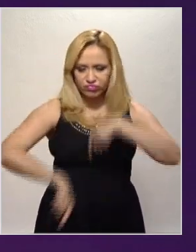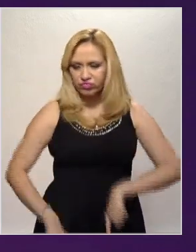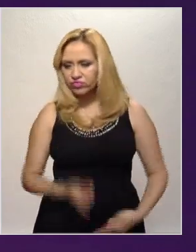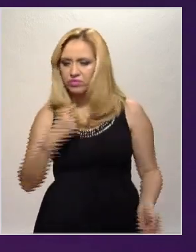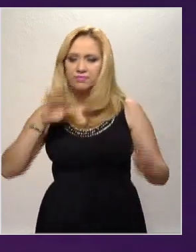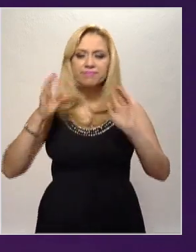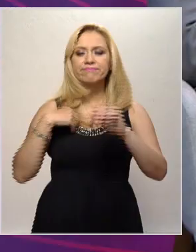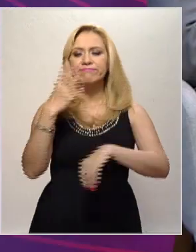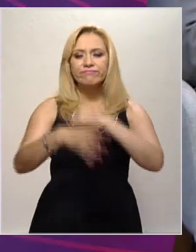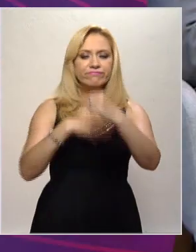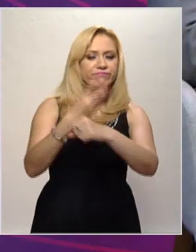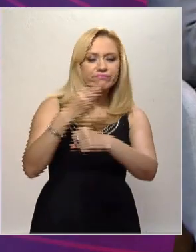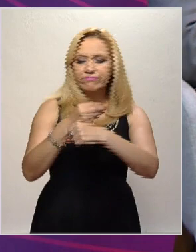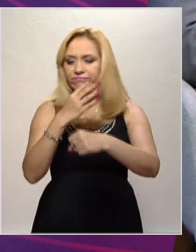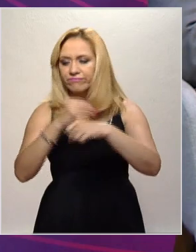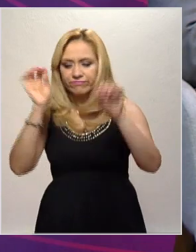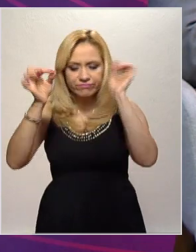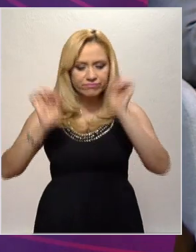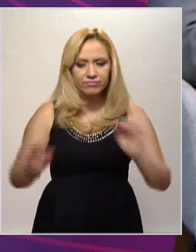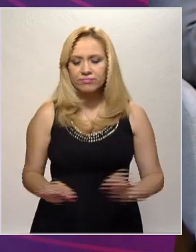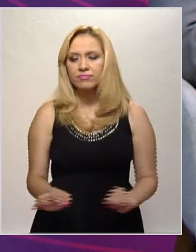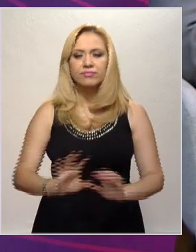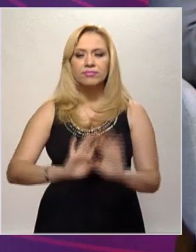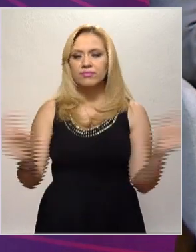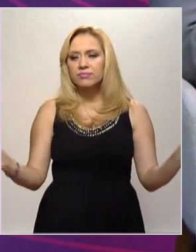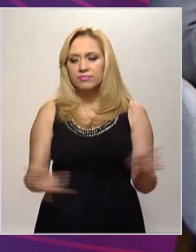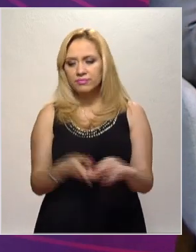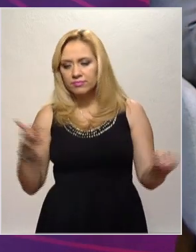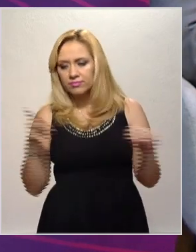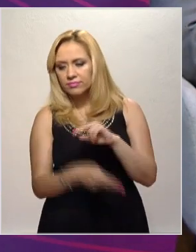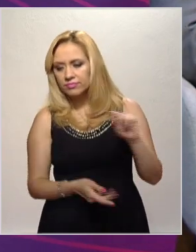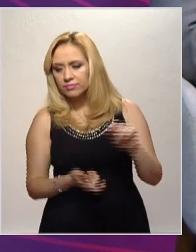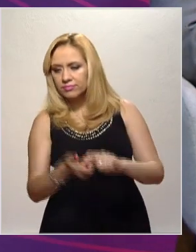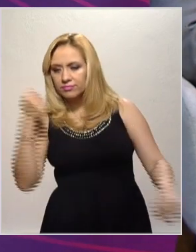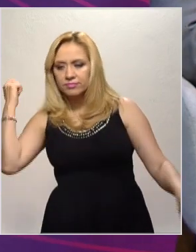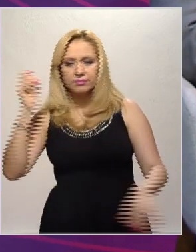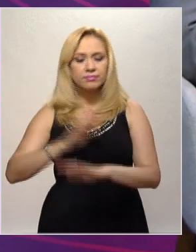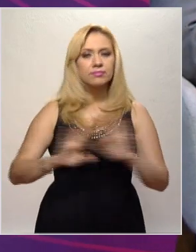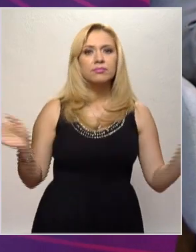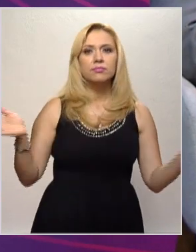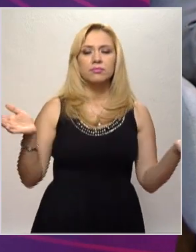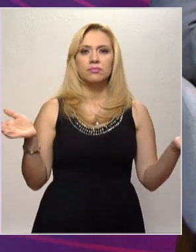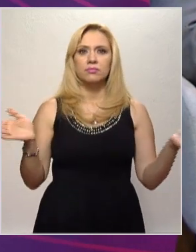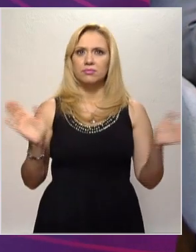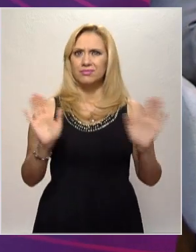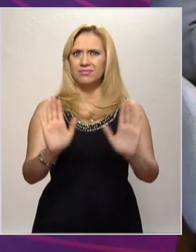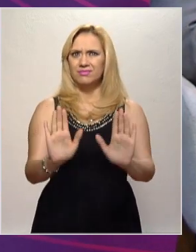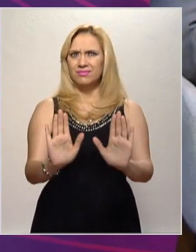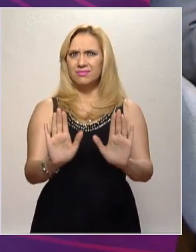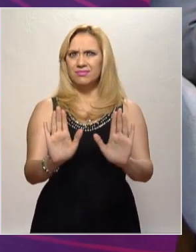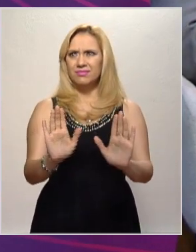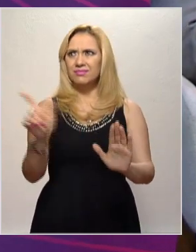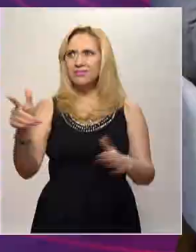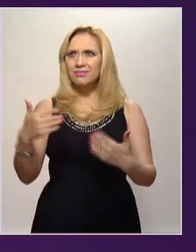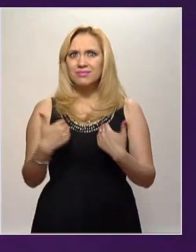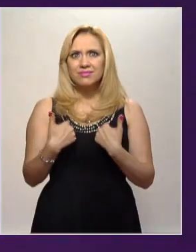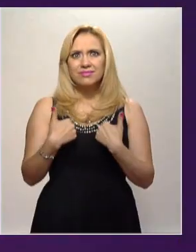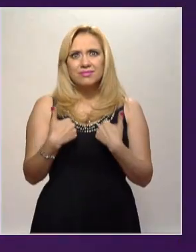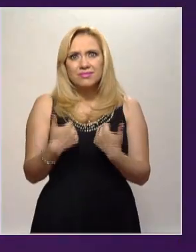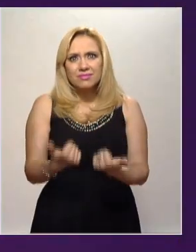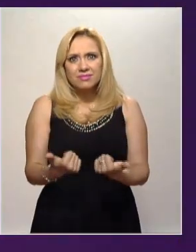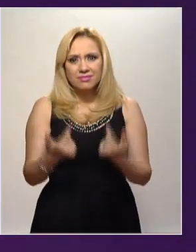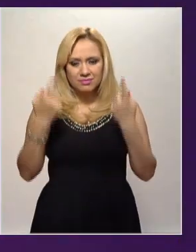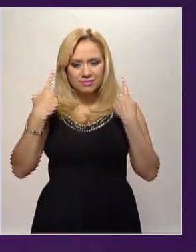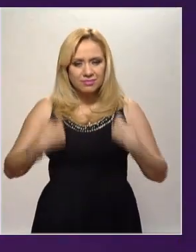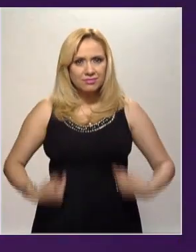al problema es realizar la episiotomía sistemáticamente para que, ¿no? O sea, les cuesta mucho trabajo entender esta